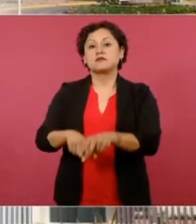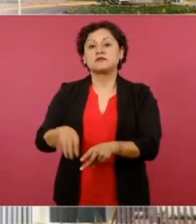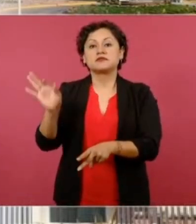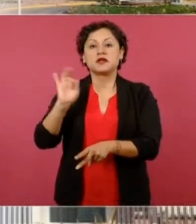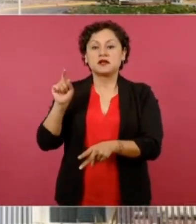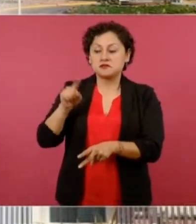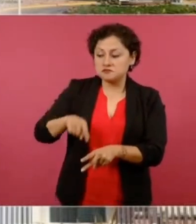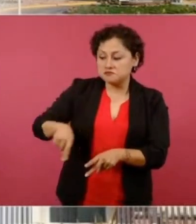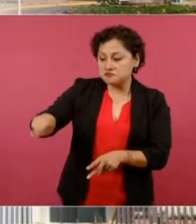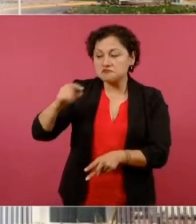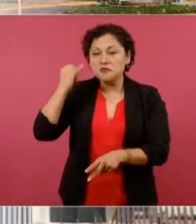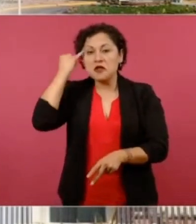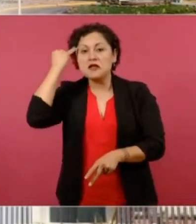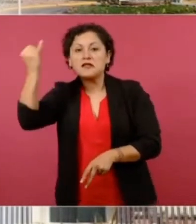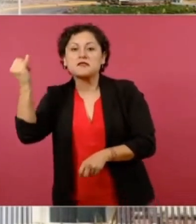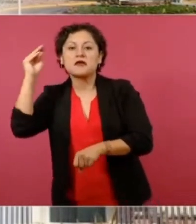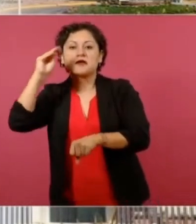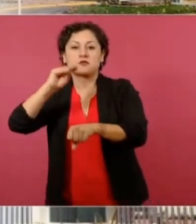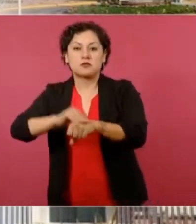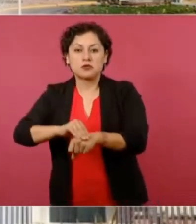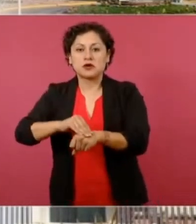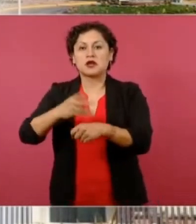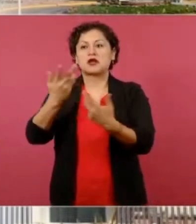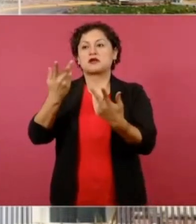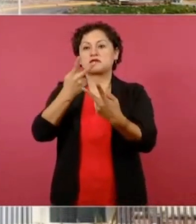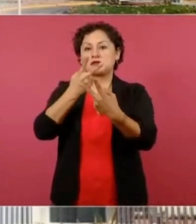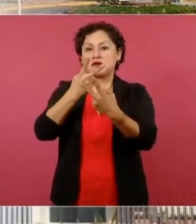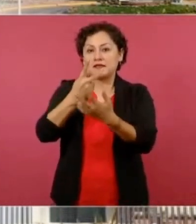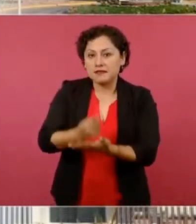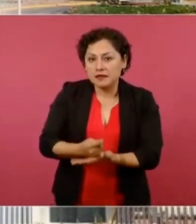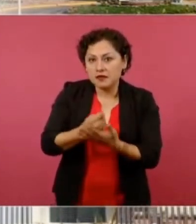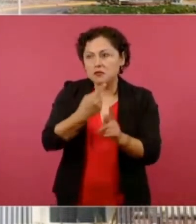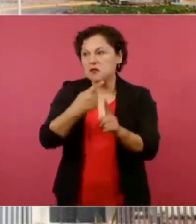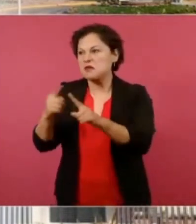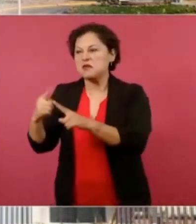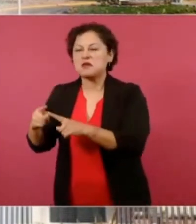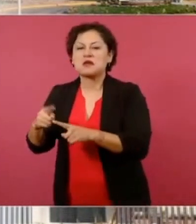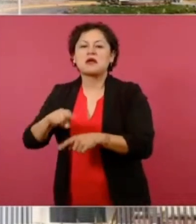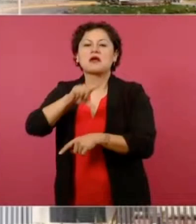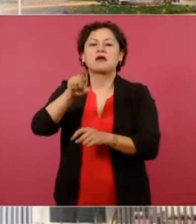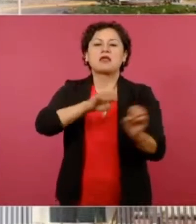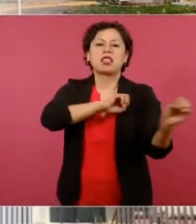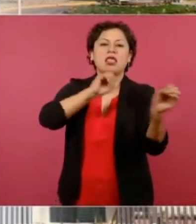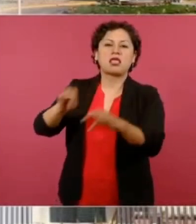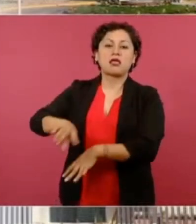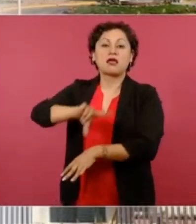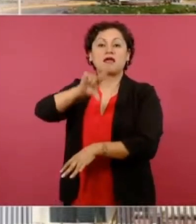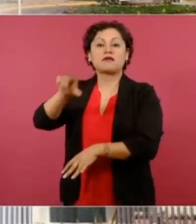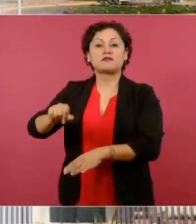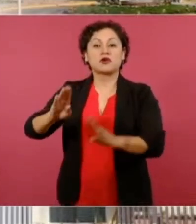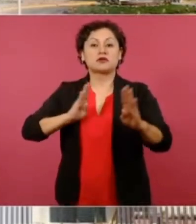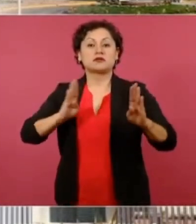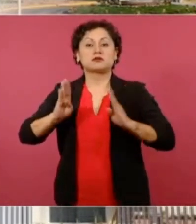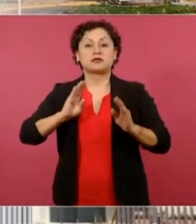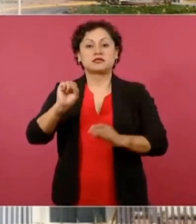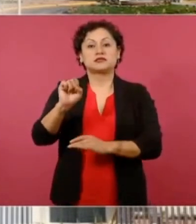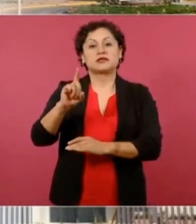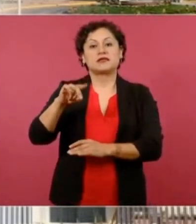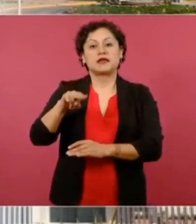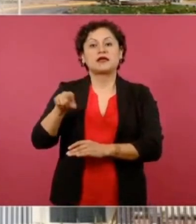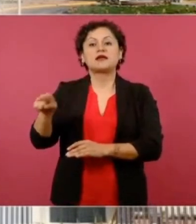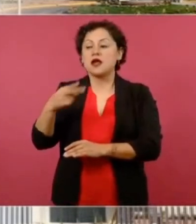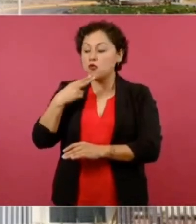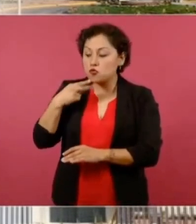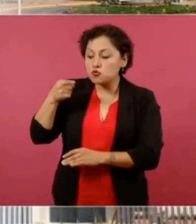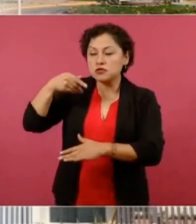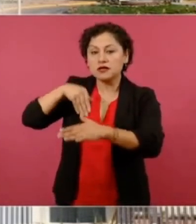radioterapia, un acelerador lineal. Fue abandonado y en 2020 la Sedena lo utilizó para la atención de COVID